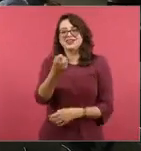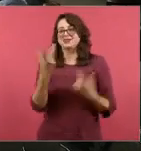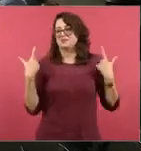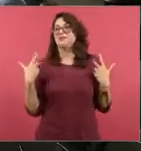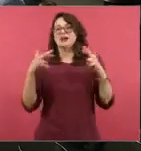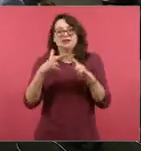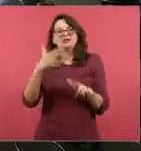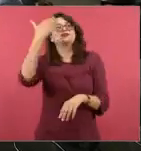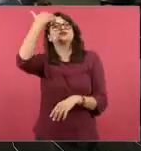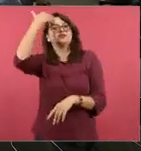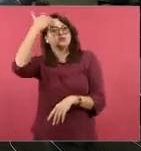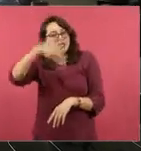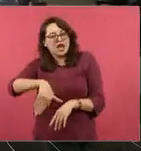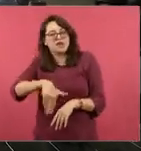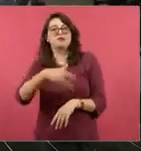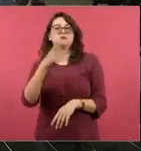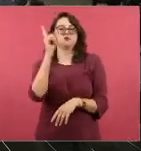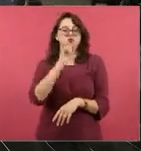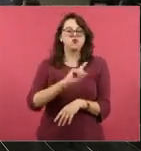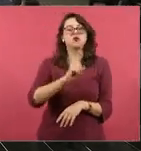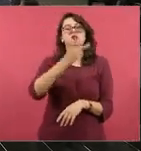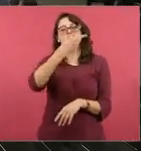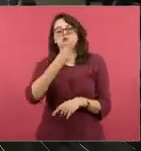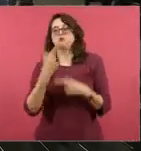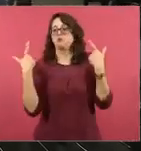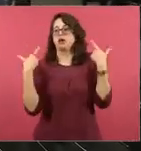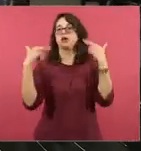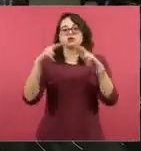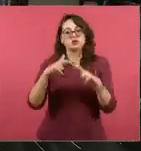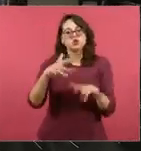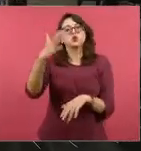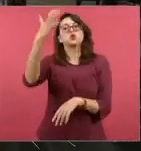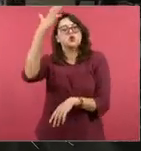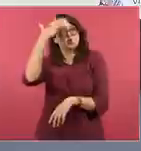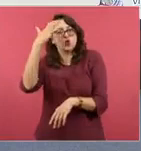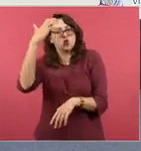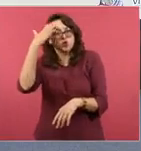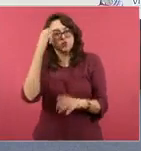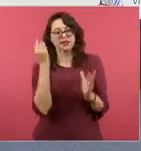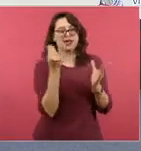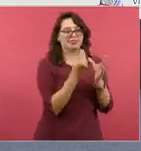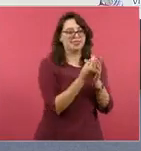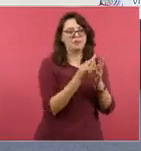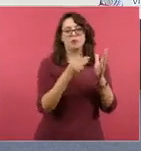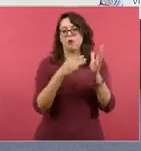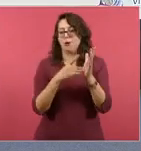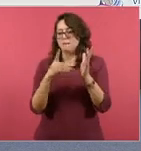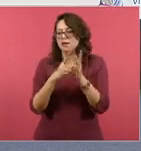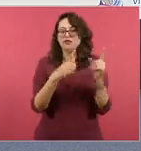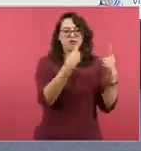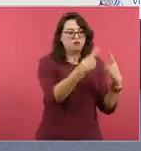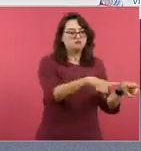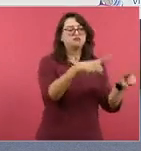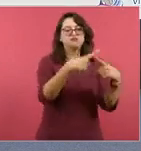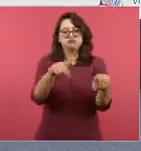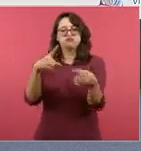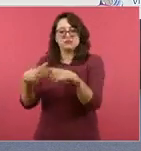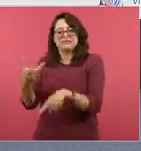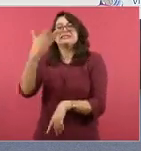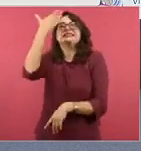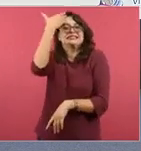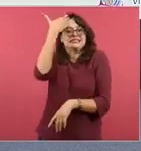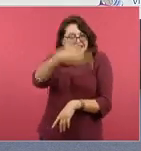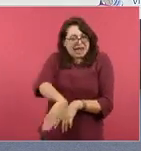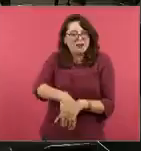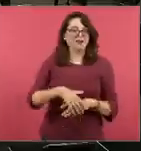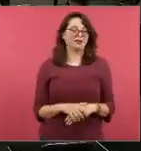lo saben trabajar. Las maestras y maestros de alguna forma han sido partícipes en este proceso. De ahí